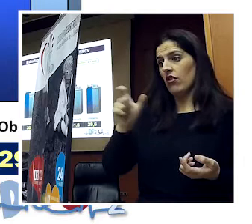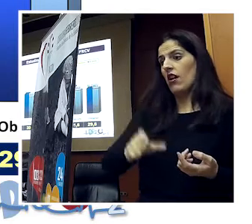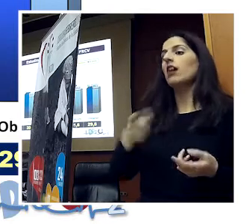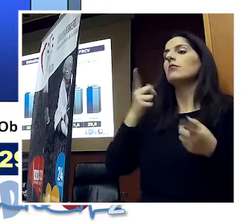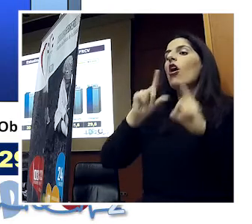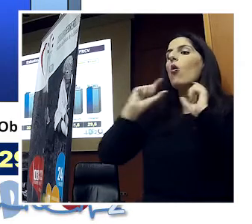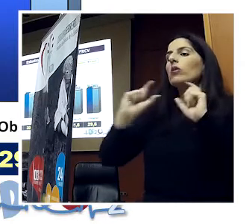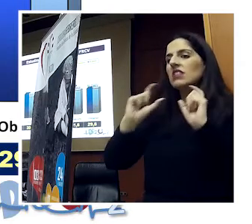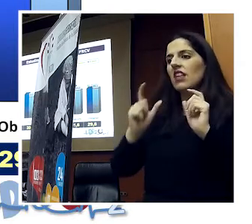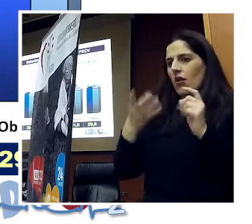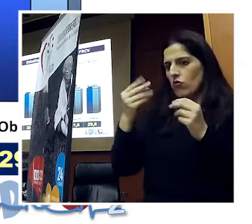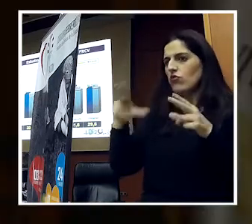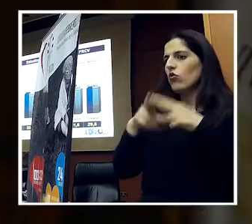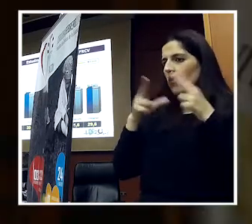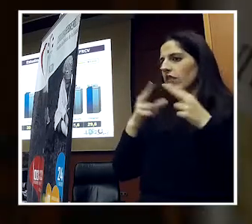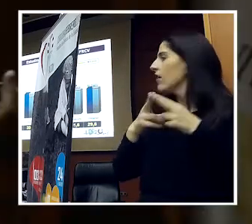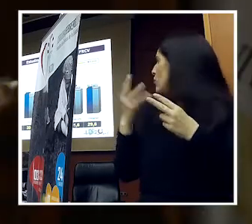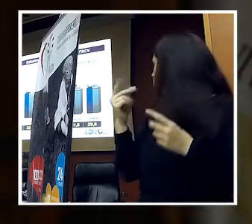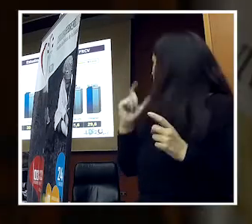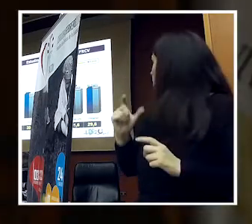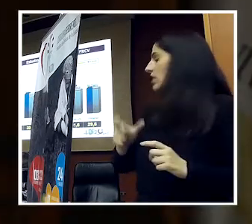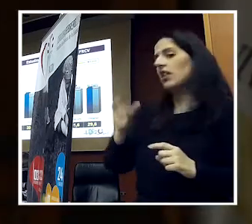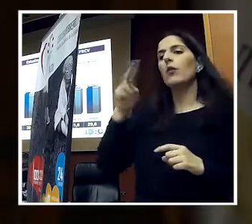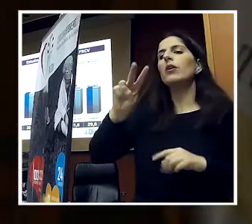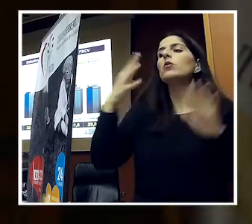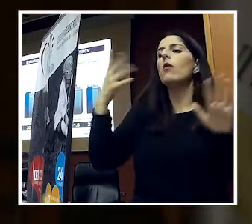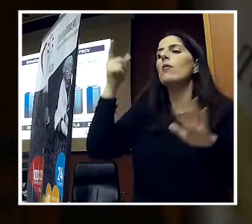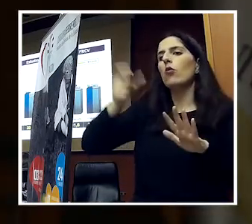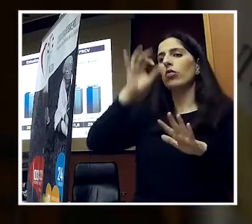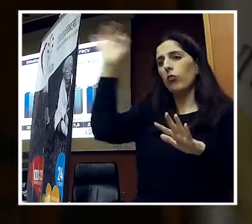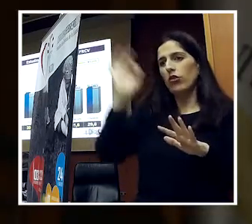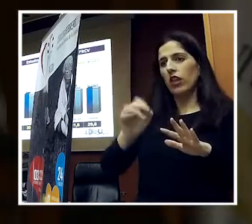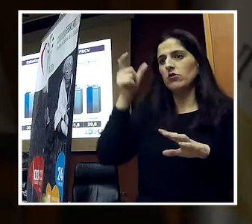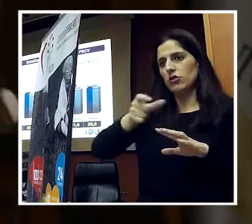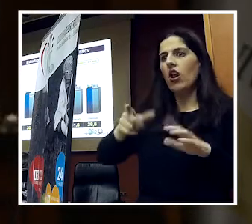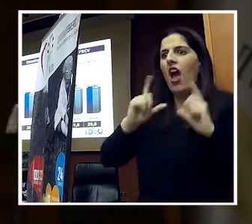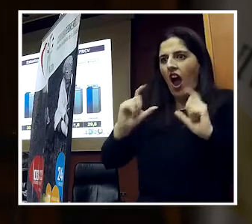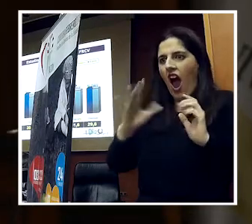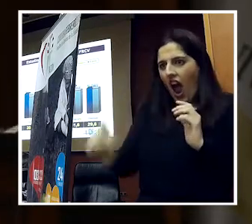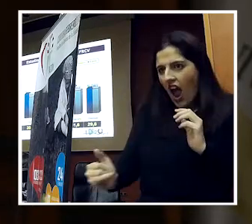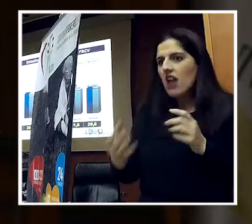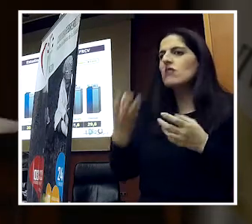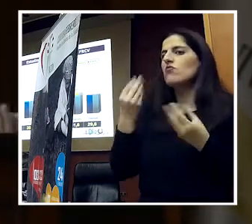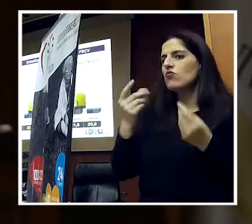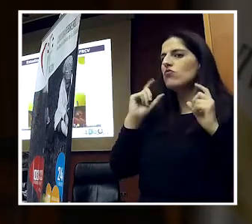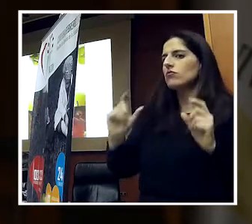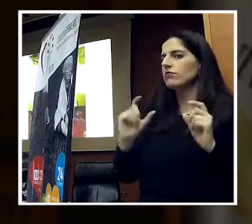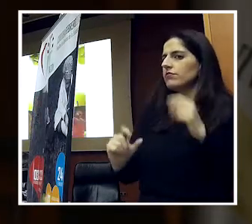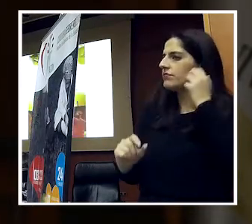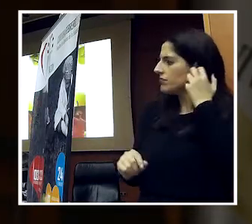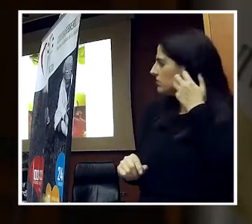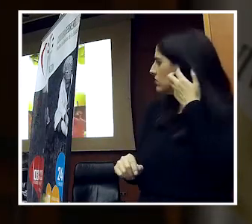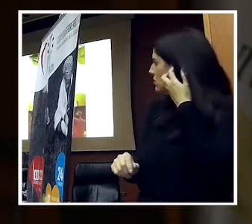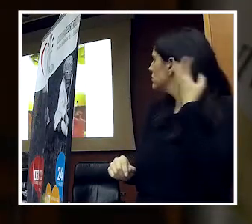obesos. Es un tema muy, muy alarmante y que me parece magnífico lo que nos comentaba la delegada sobre todos estos proyectos que están en marcha, porque sin duda